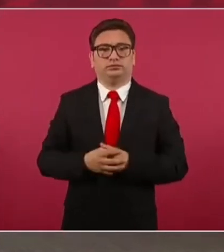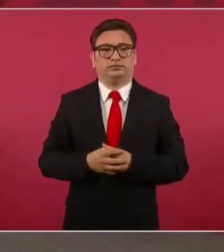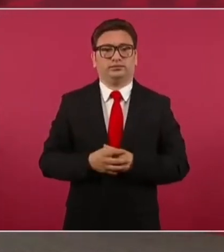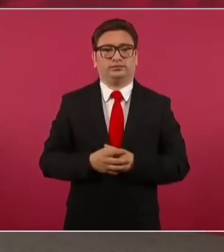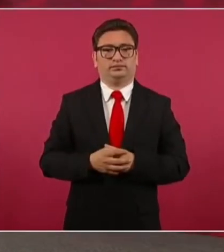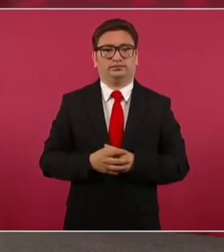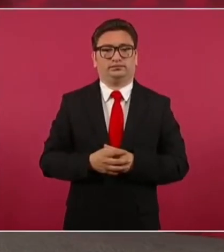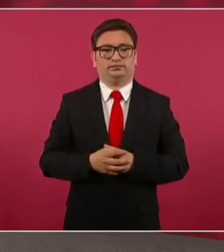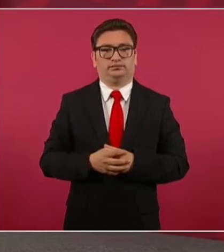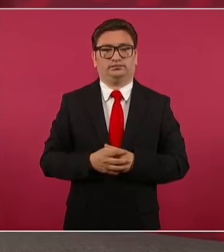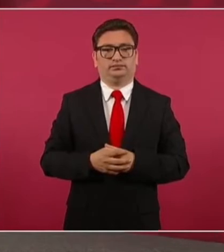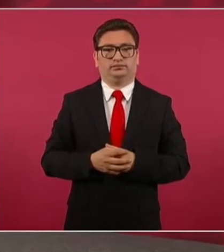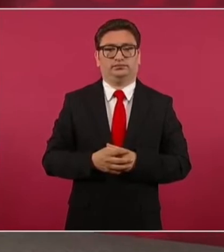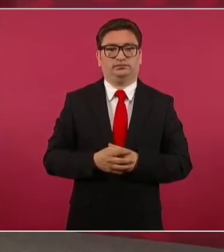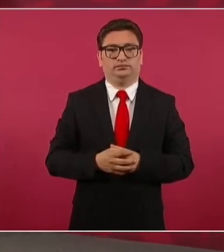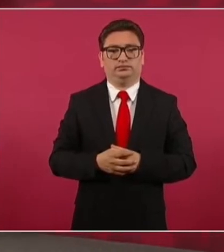se